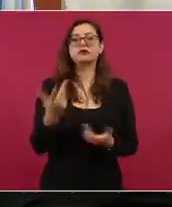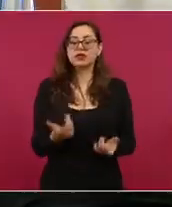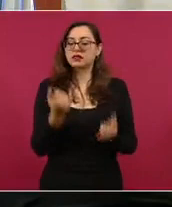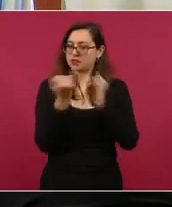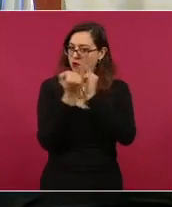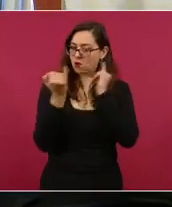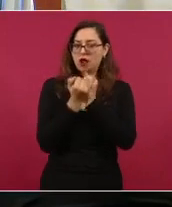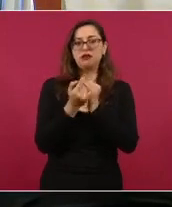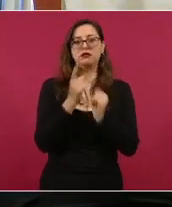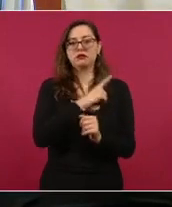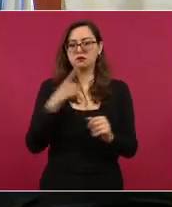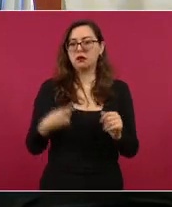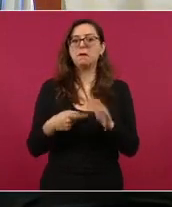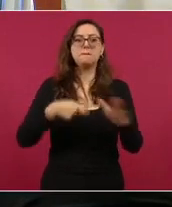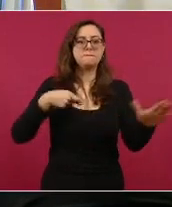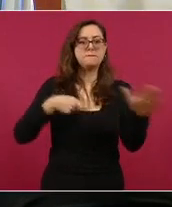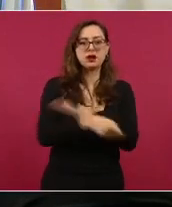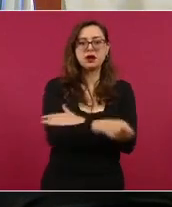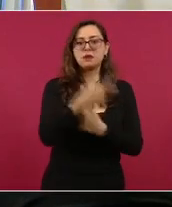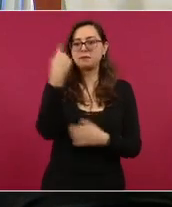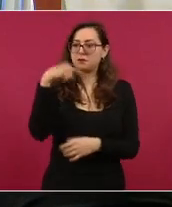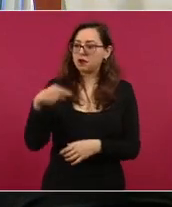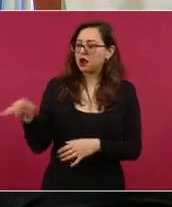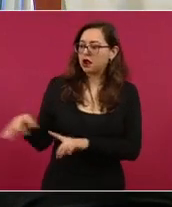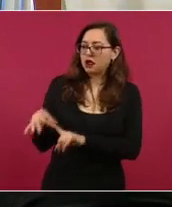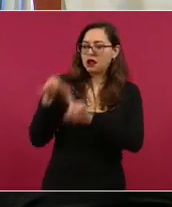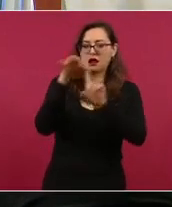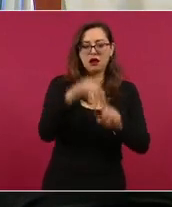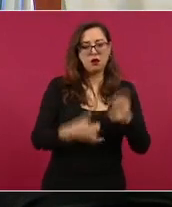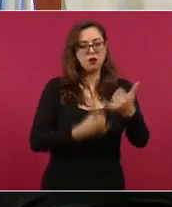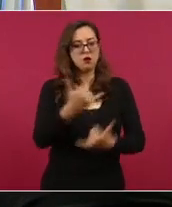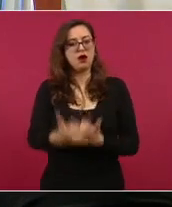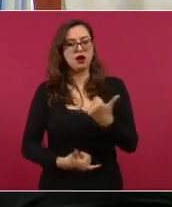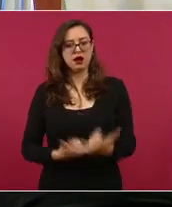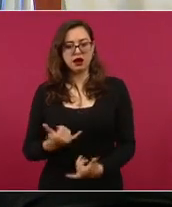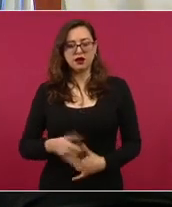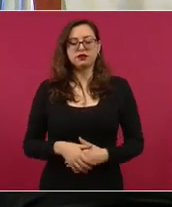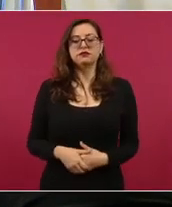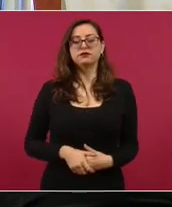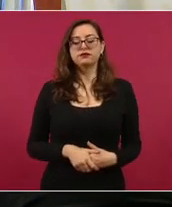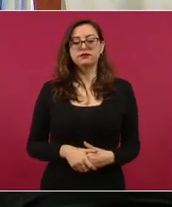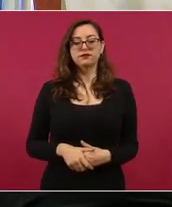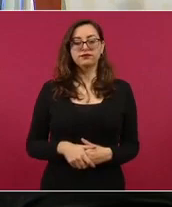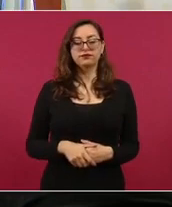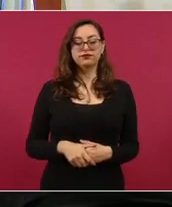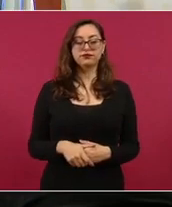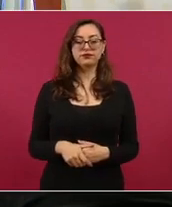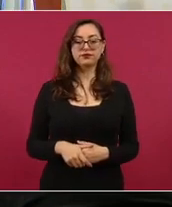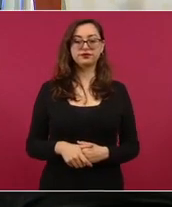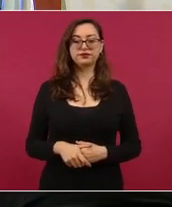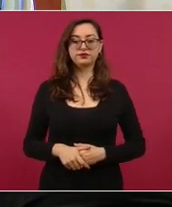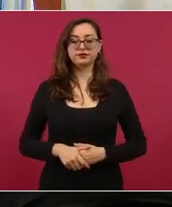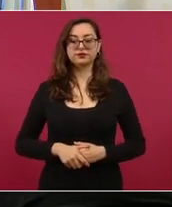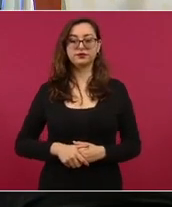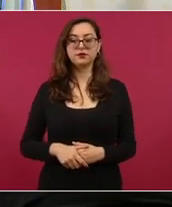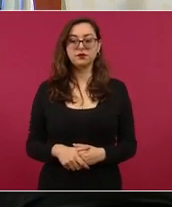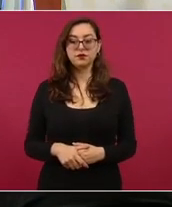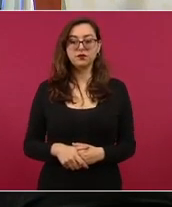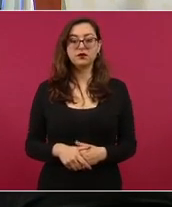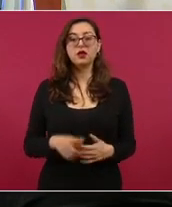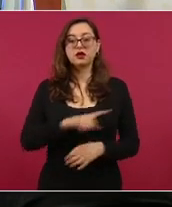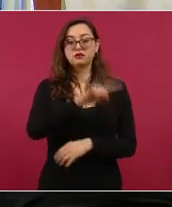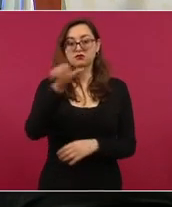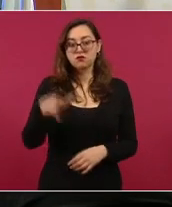otro dinero para poderlo debutar en otros clubes. Después venimos con la preferencia de lo económico y no por lo